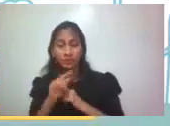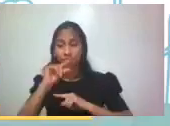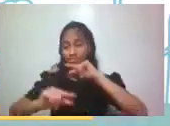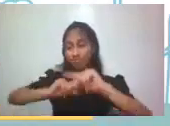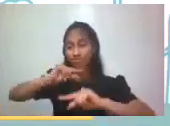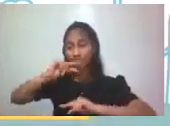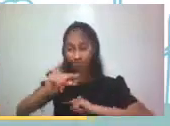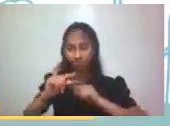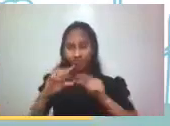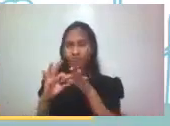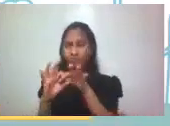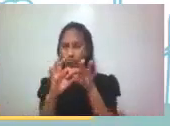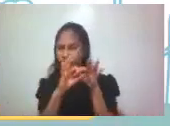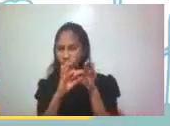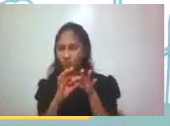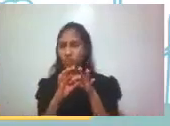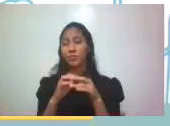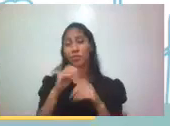Agenda Indígena